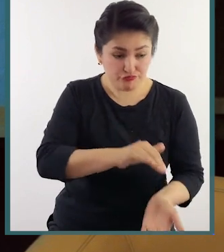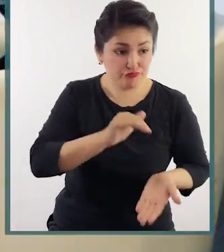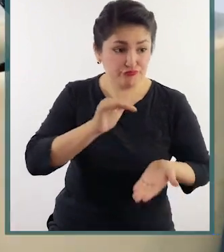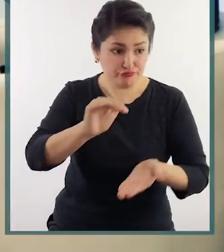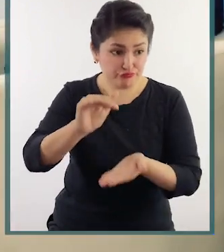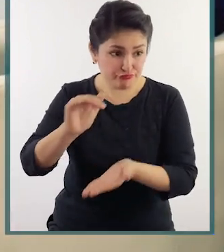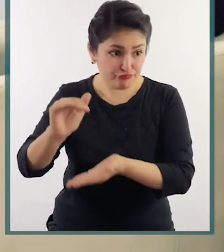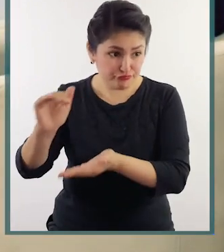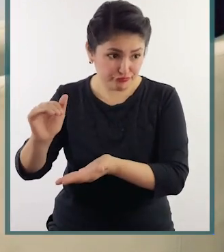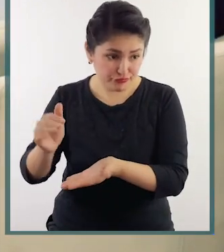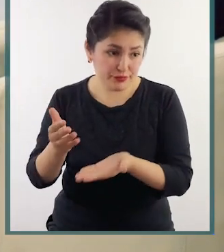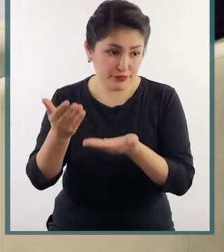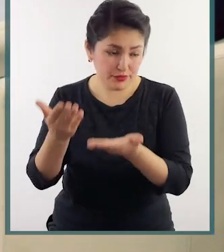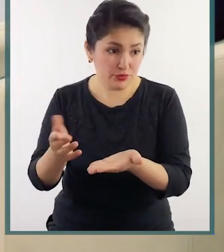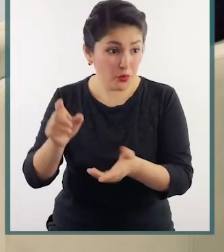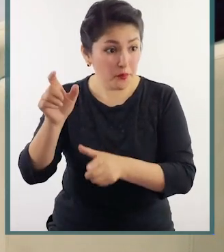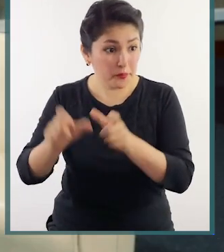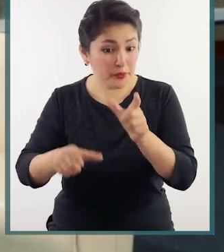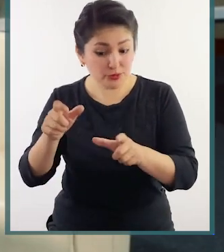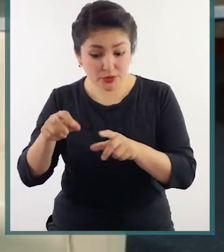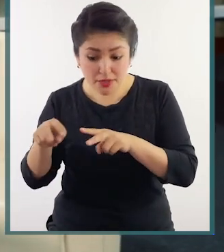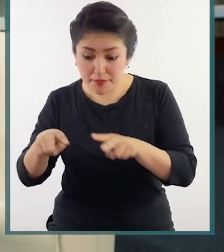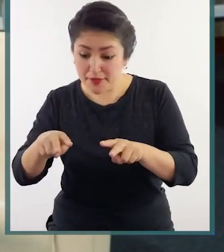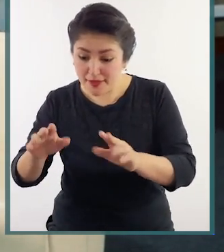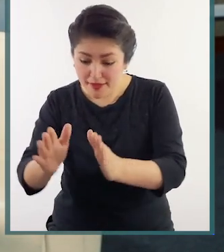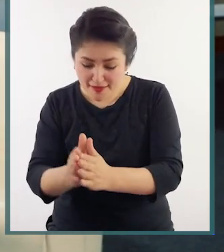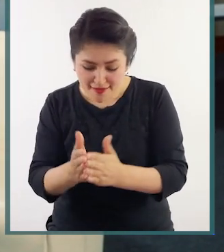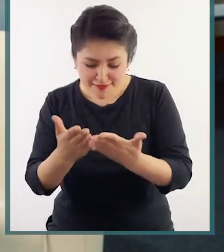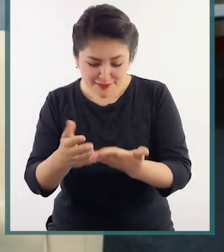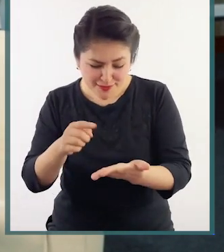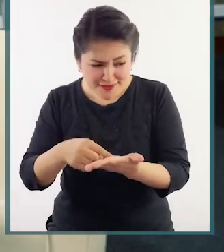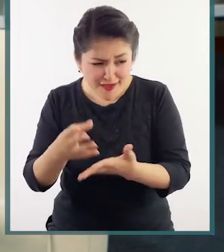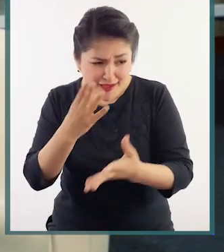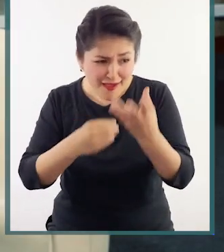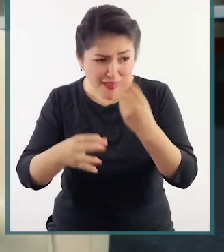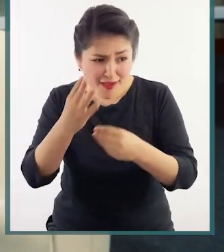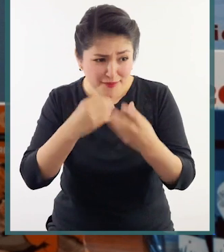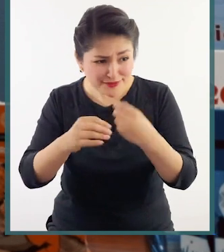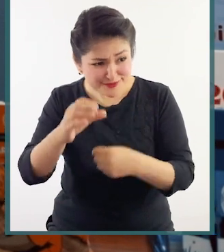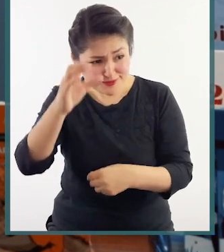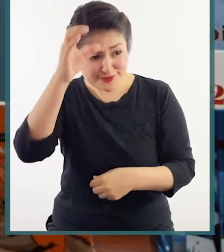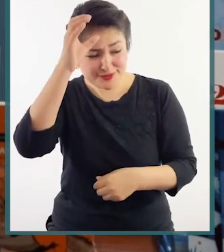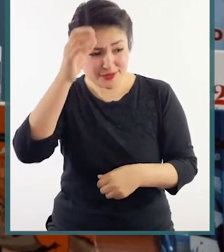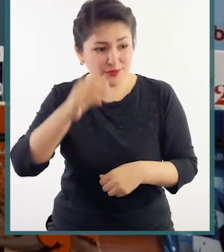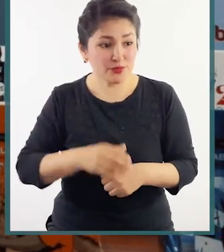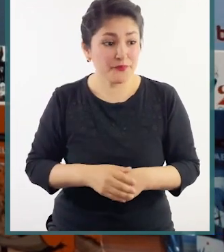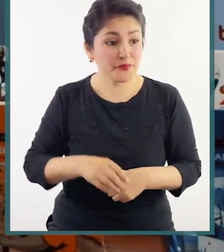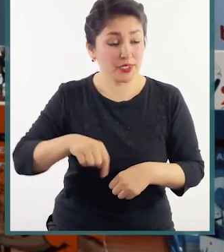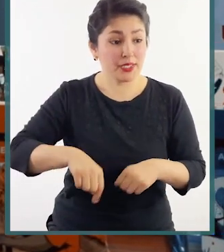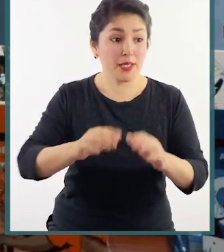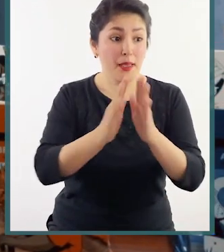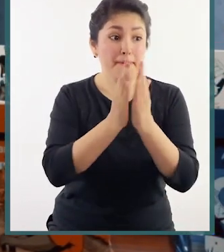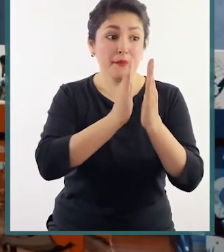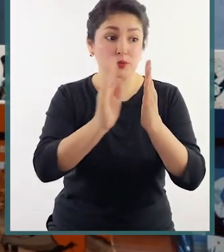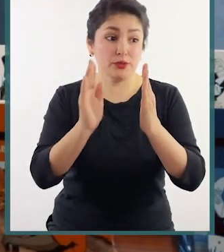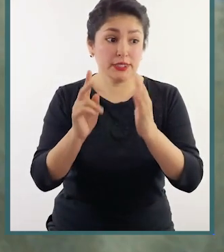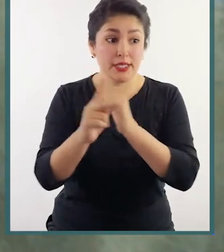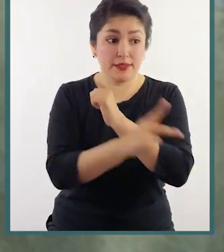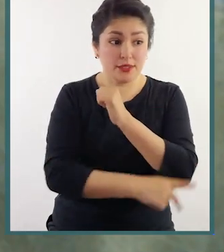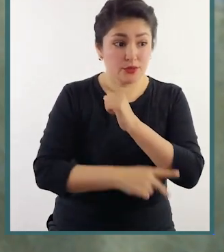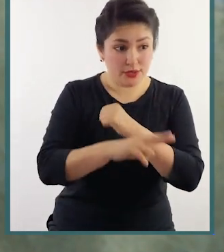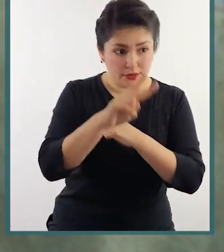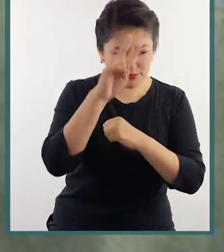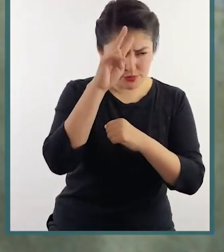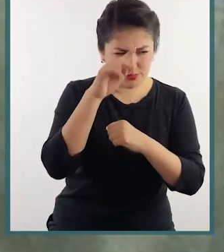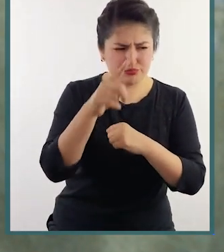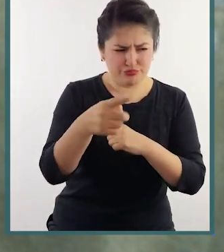ahí y estamos seguros que la población va a poder encontrar aquí conocimiento. Biblioteca Nacional de Perú, Biblioteca Bicentenaria, con